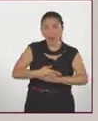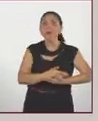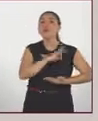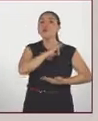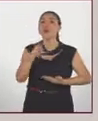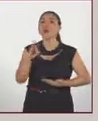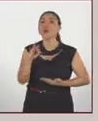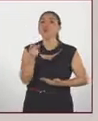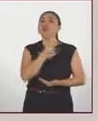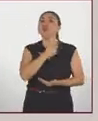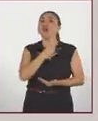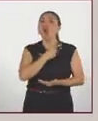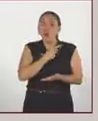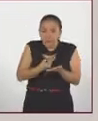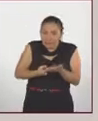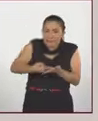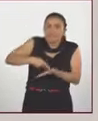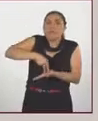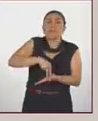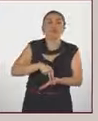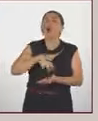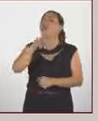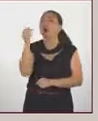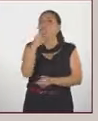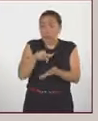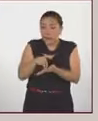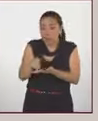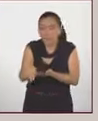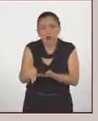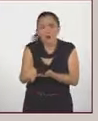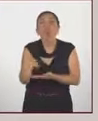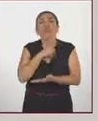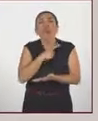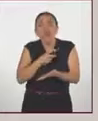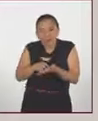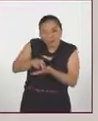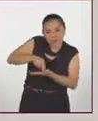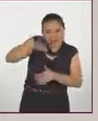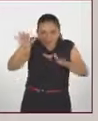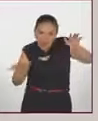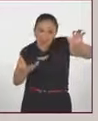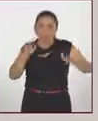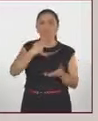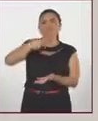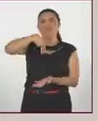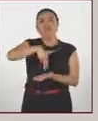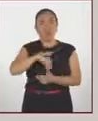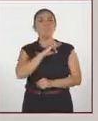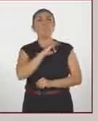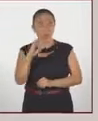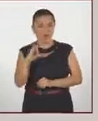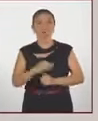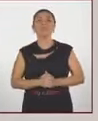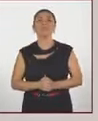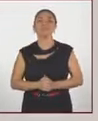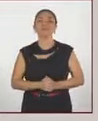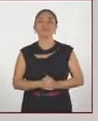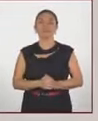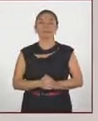pararse sin necesidad de caminar. Algunas veces se sostienen de la silla, pero ahí están pues paraditos, ¿no? Entonces, siguiente, por favor.